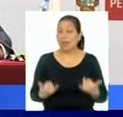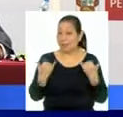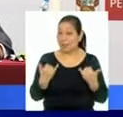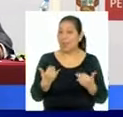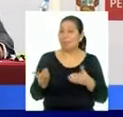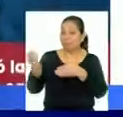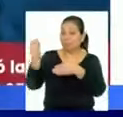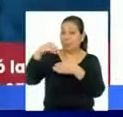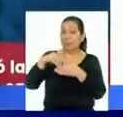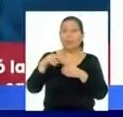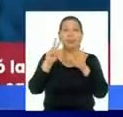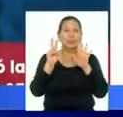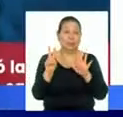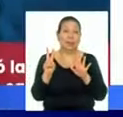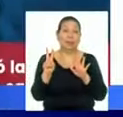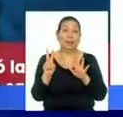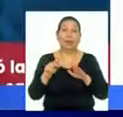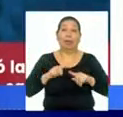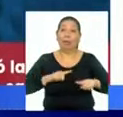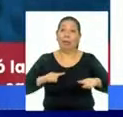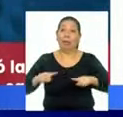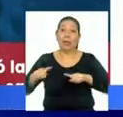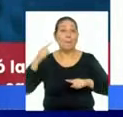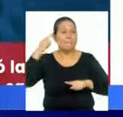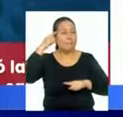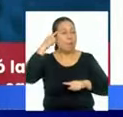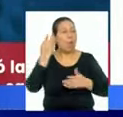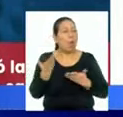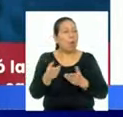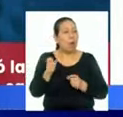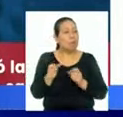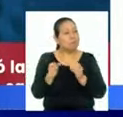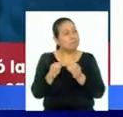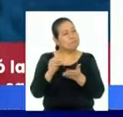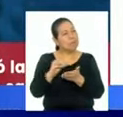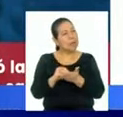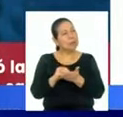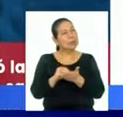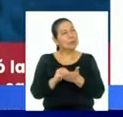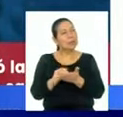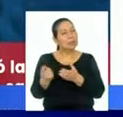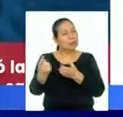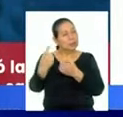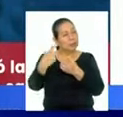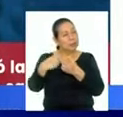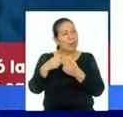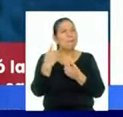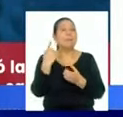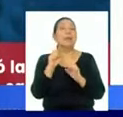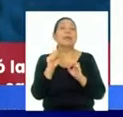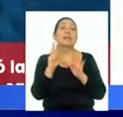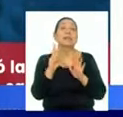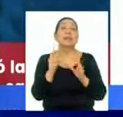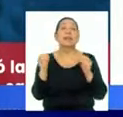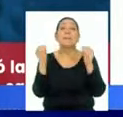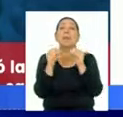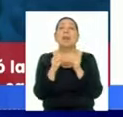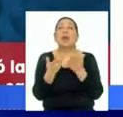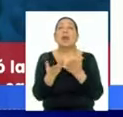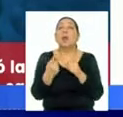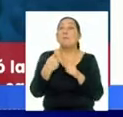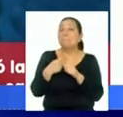Hemos incorporado 7 gerentes públicos, pensábamos incorporar más, pero es lo que hemos logrado incorporar, 7 gerentes públicos que